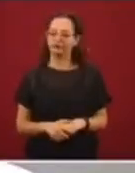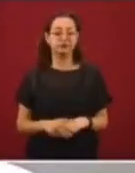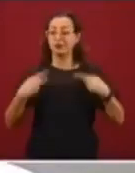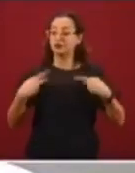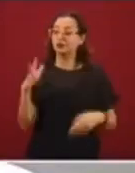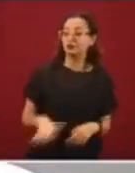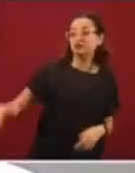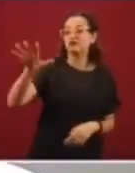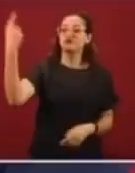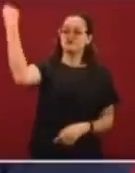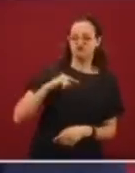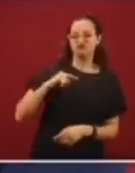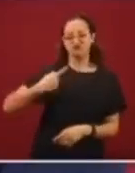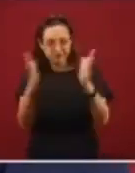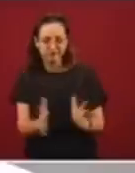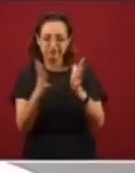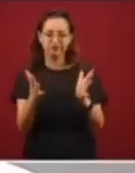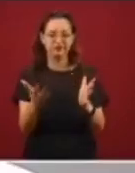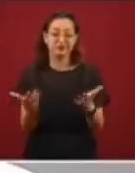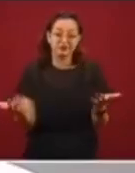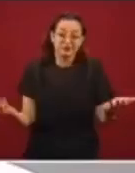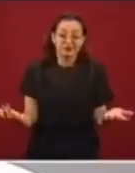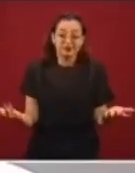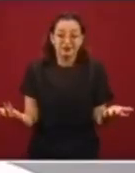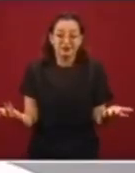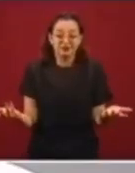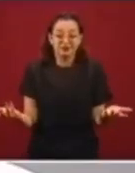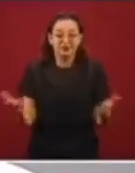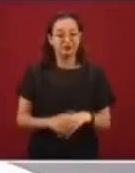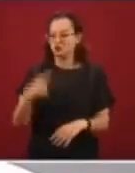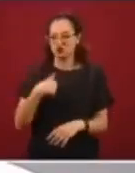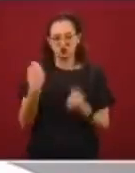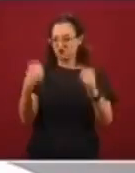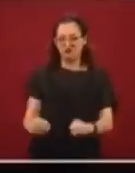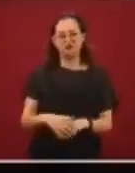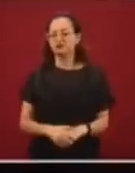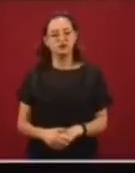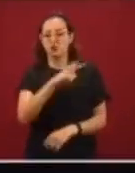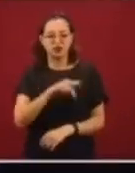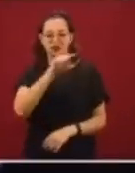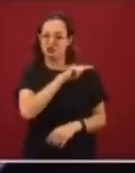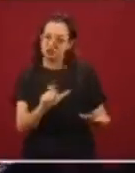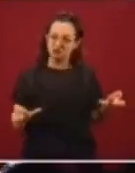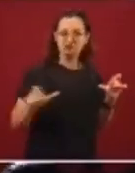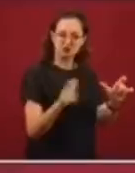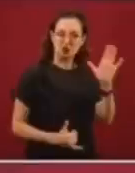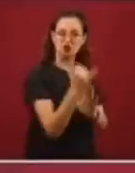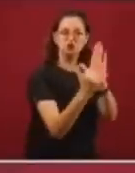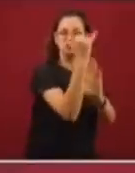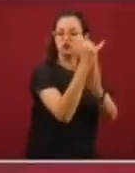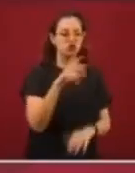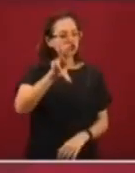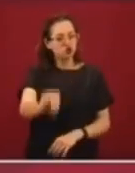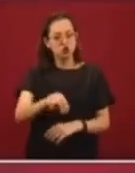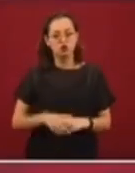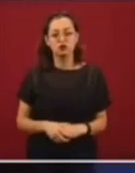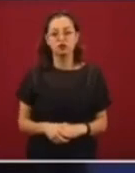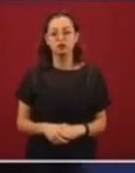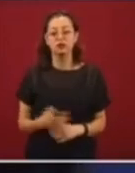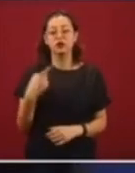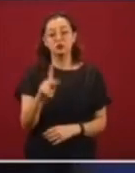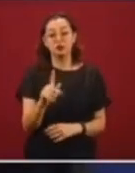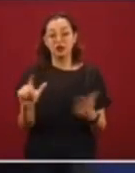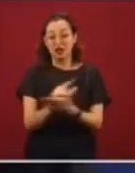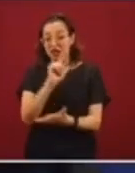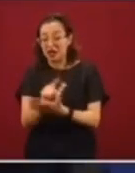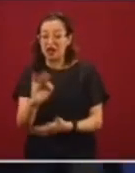obedeciendo, democracia participativa. Entonces, no vamos a imponer nada. Pero no voy a llevar a la Guardia Nacional para que se haga una planta. ¿Analizaron la implicación legal de